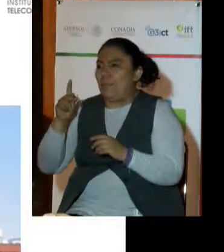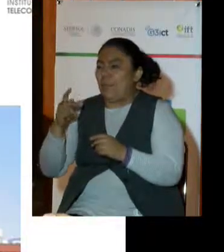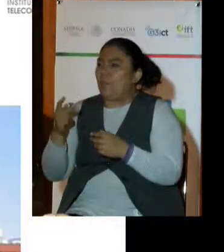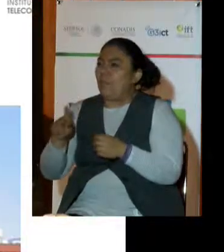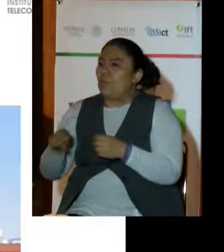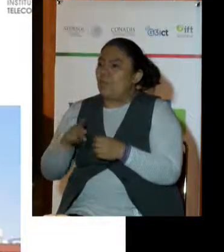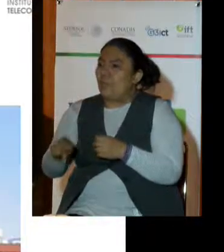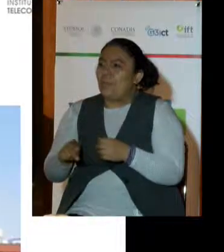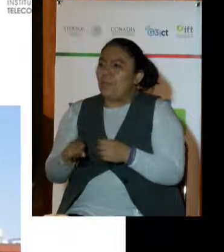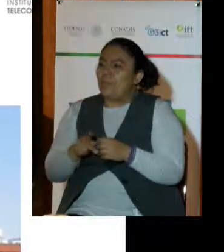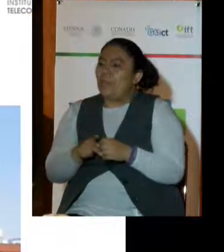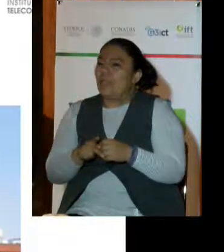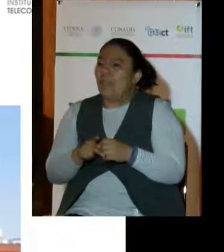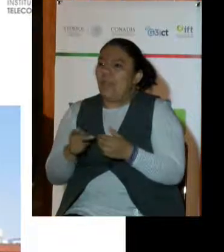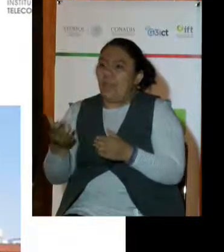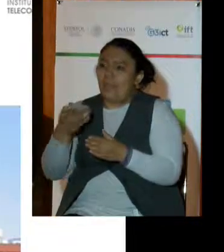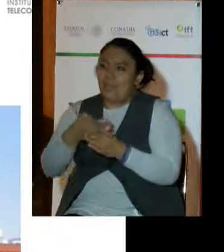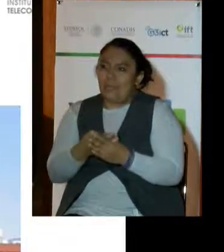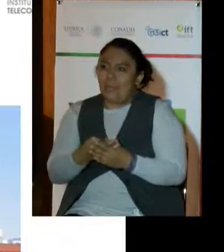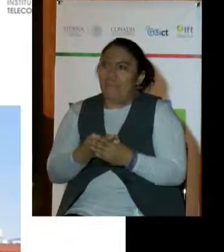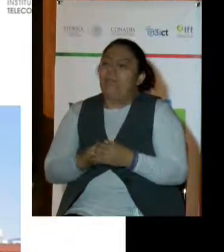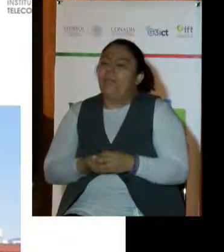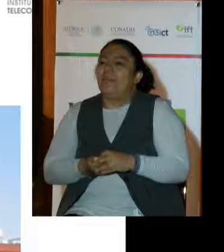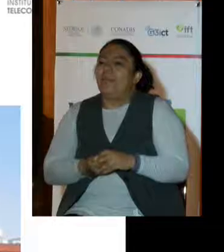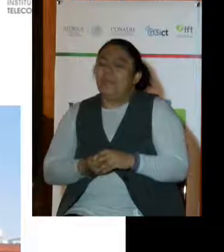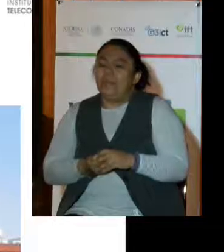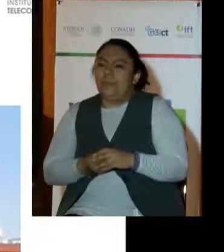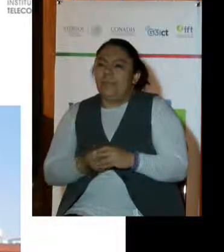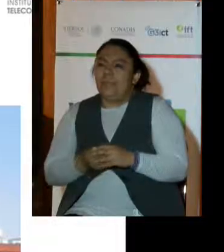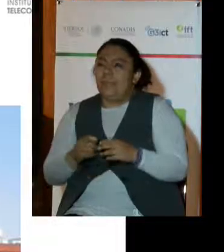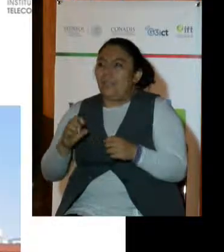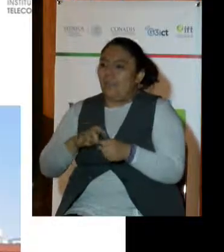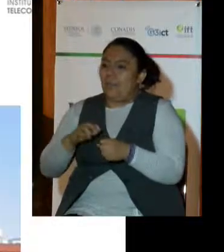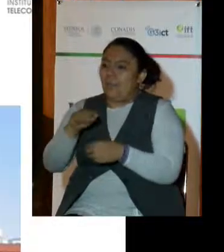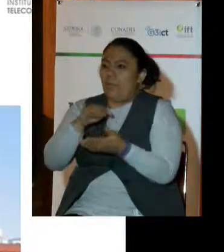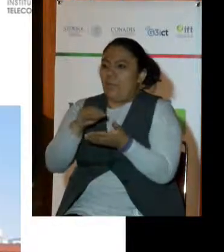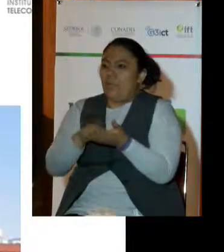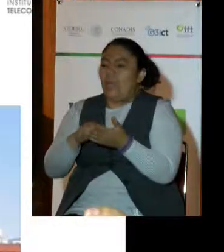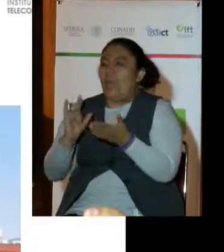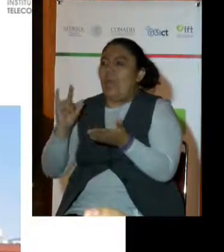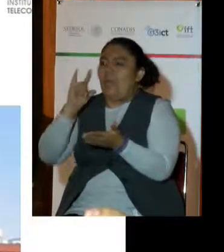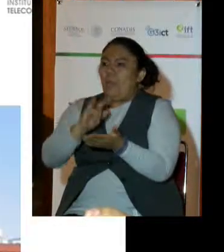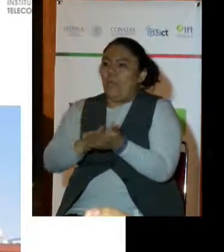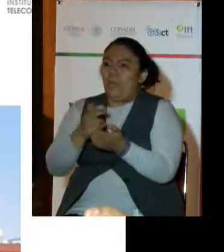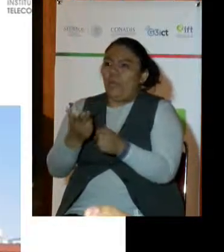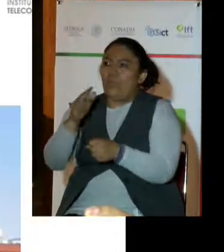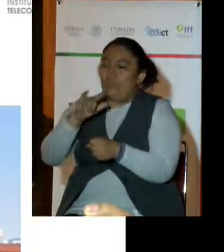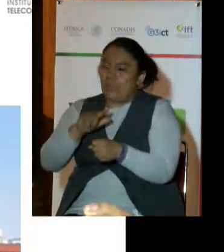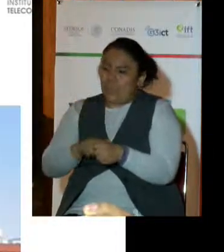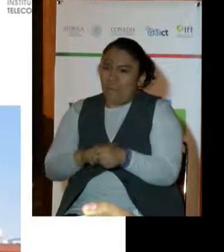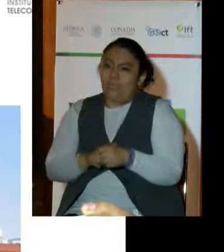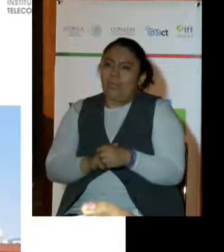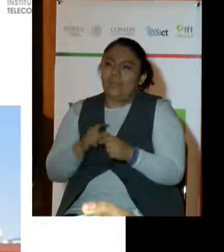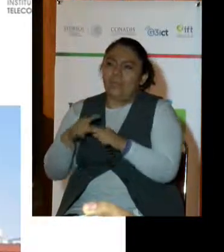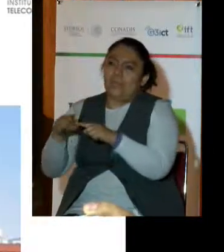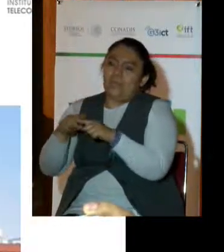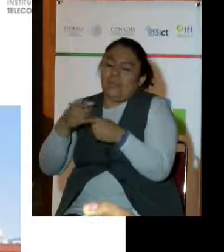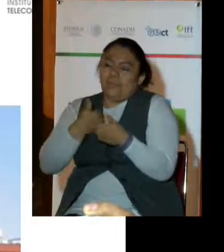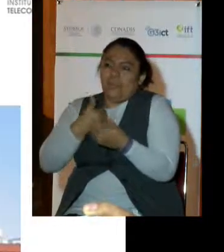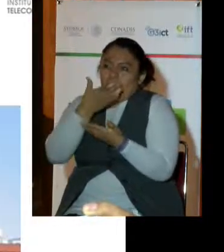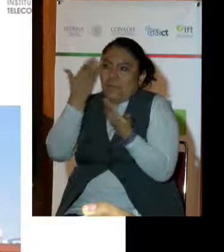pública accesible, por lo menos en sitios públicos, no sé, en aeropuertos, en hospitales, en fin, qué sé yo,